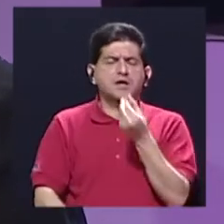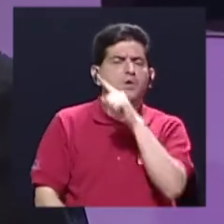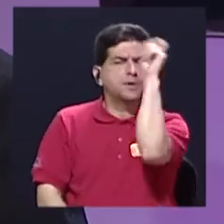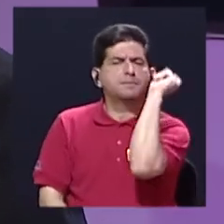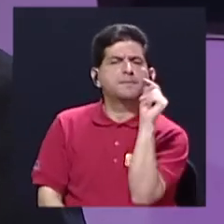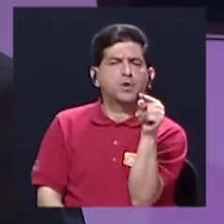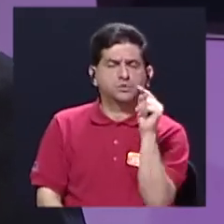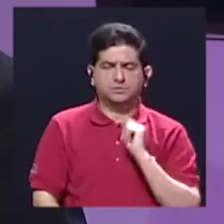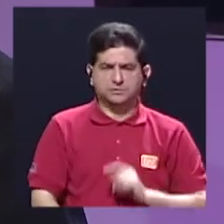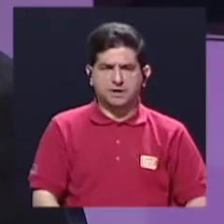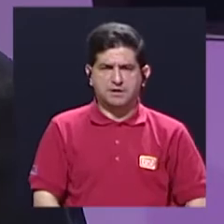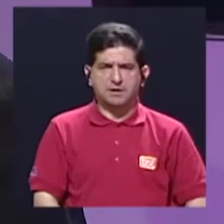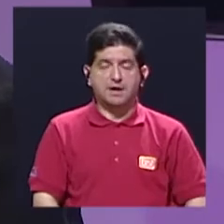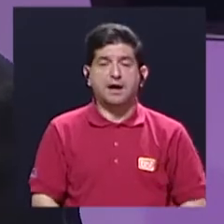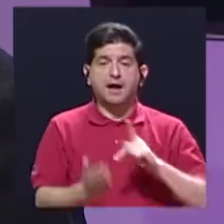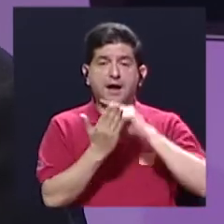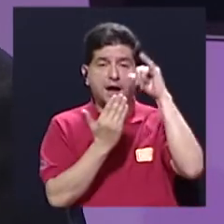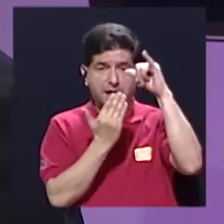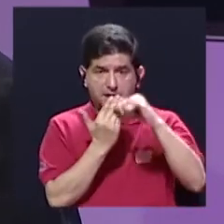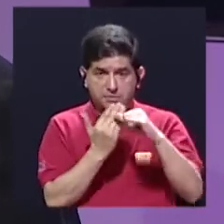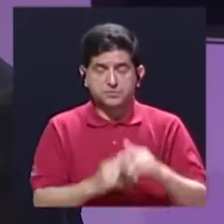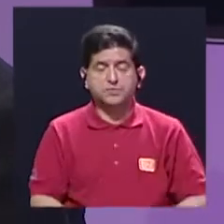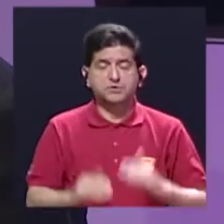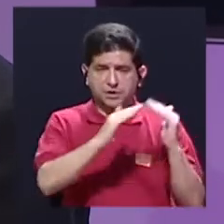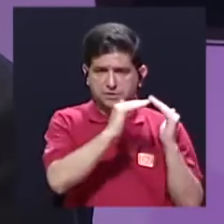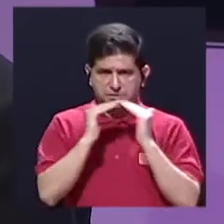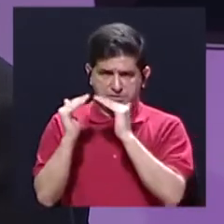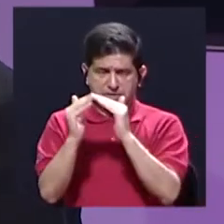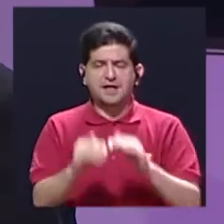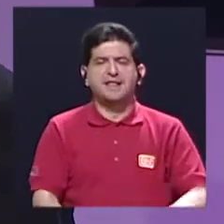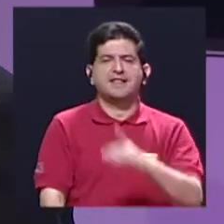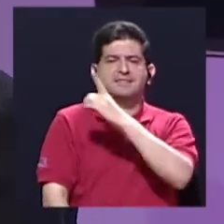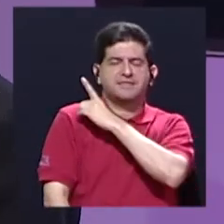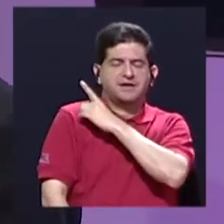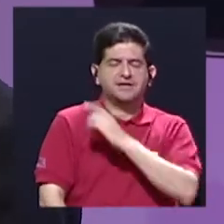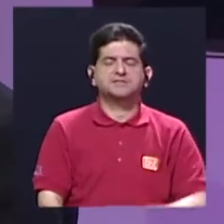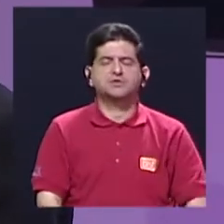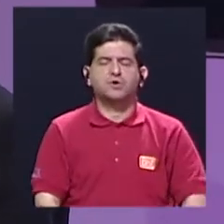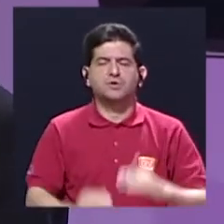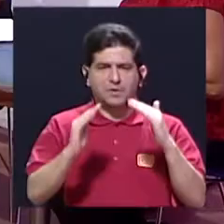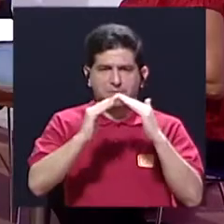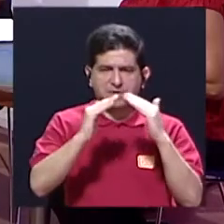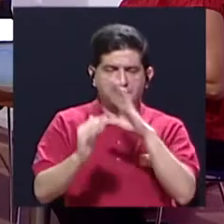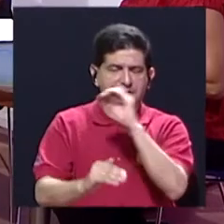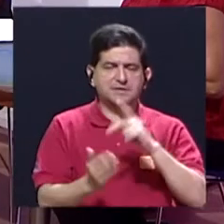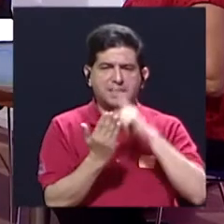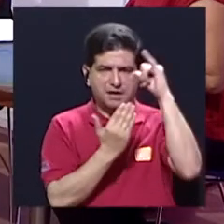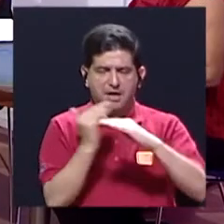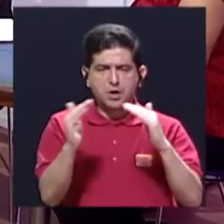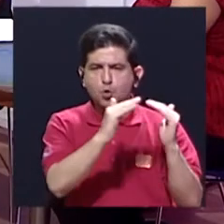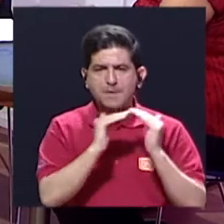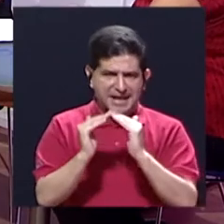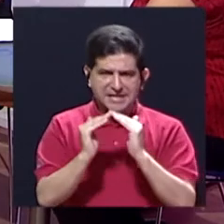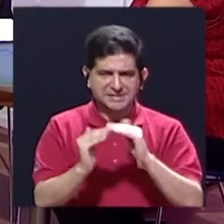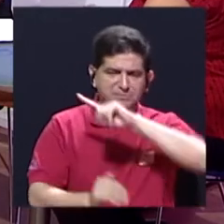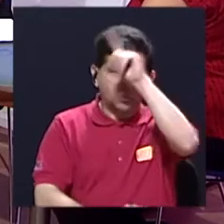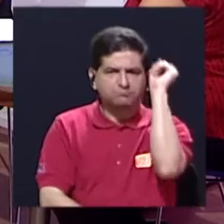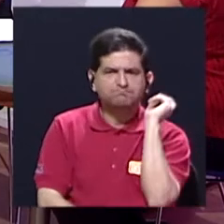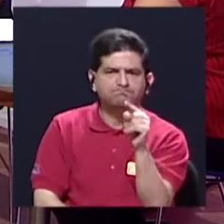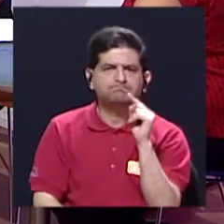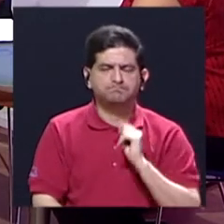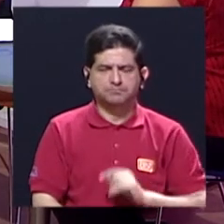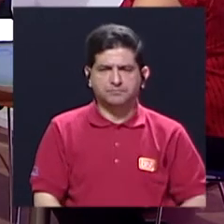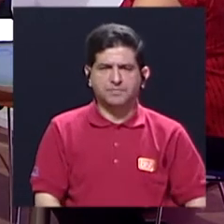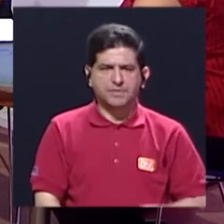consulta a urbanismo de la Dirección de Vivienda y Urbanismo del INBU y la consulta